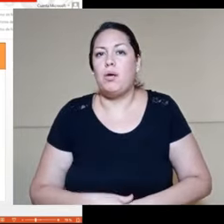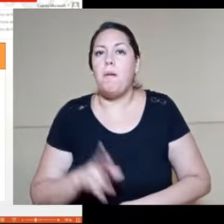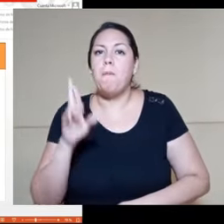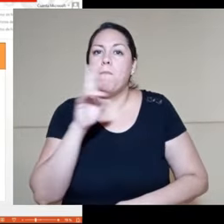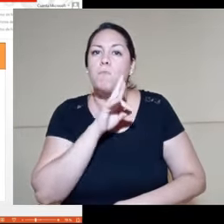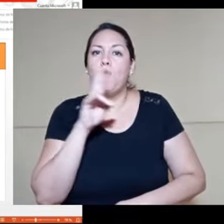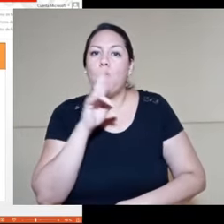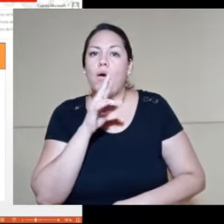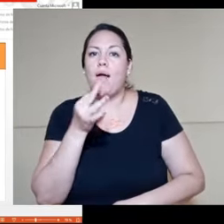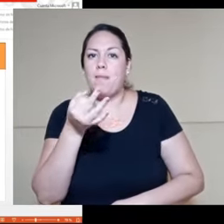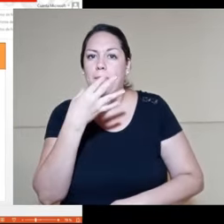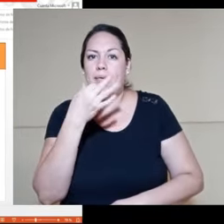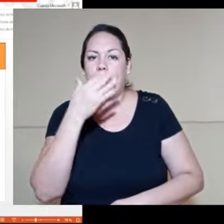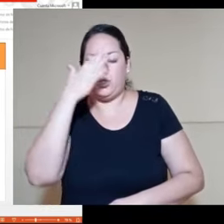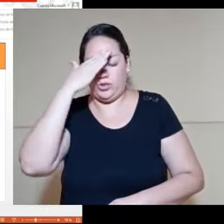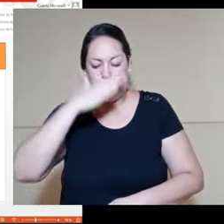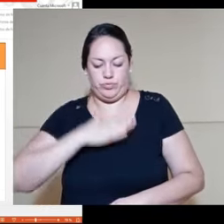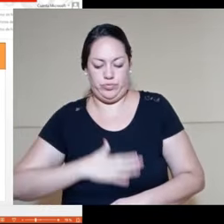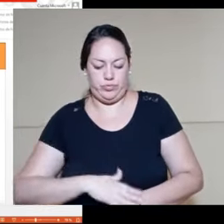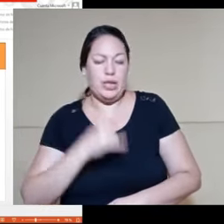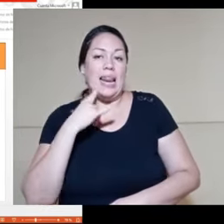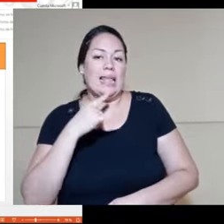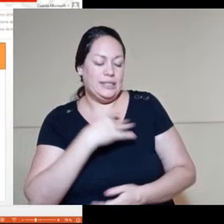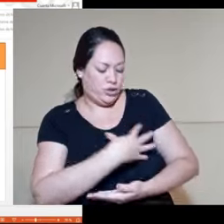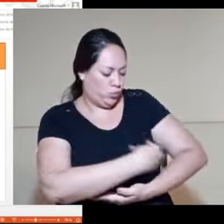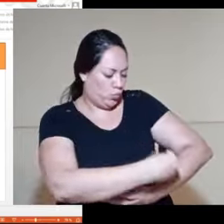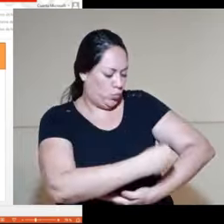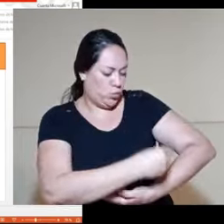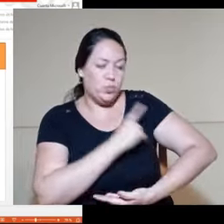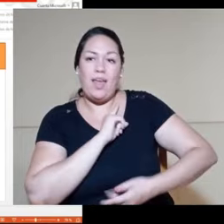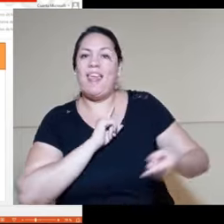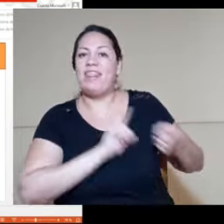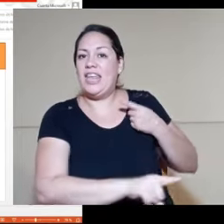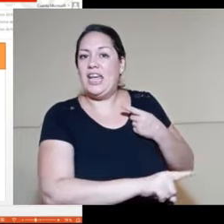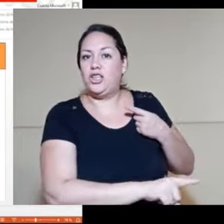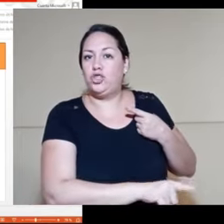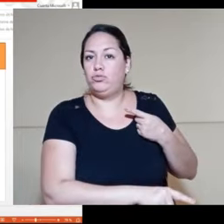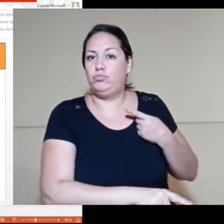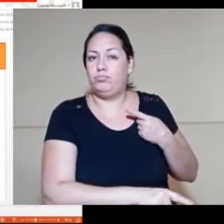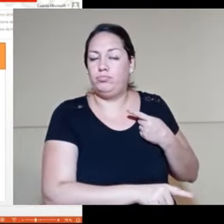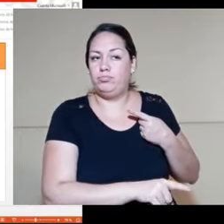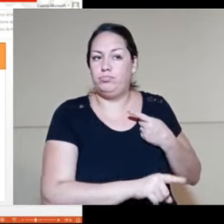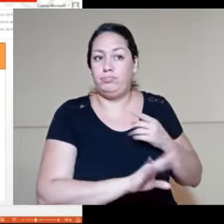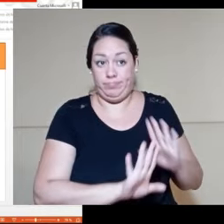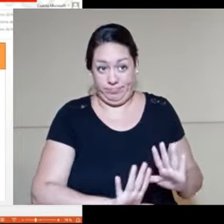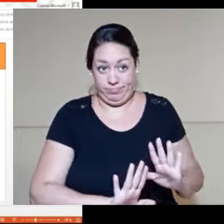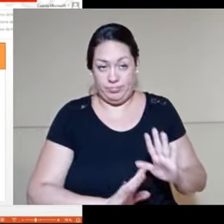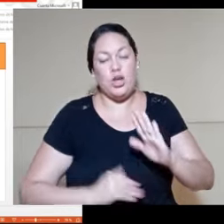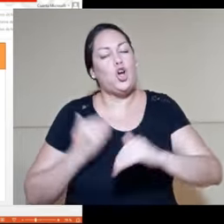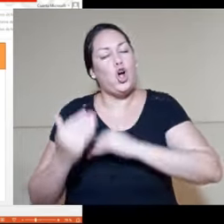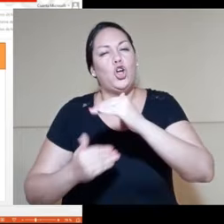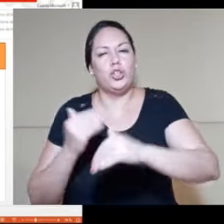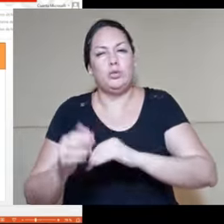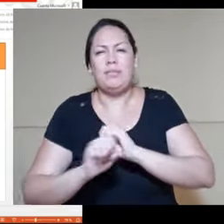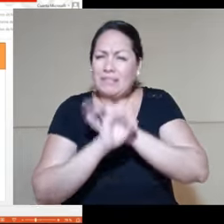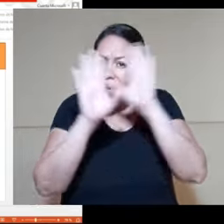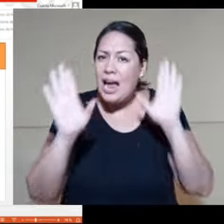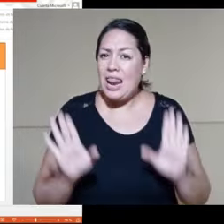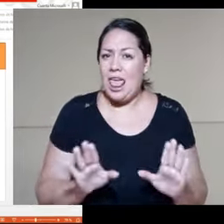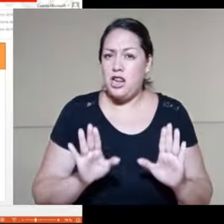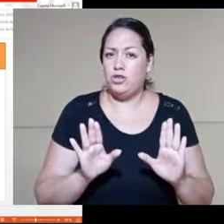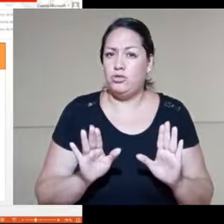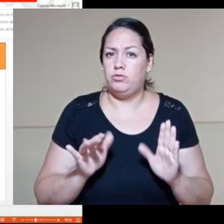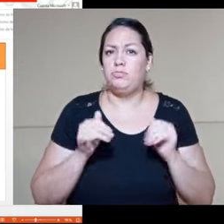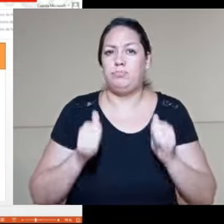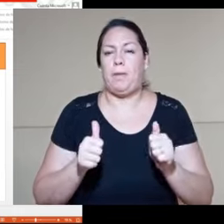medicamentos, ¿sí? Antibiótico que toma la madre, tranquilizante que toma la madre y le da la teta, eso le pasa al niño directamente. ¿Eh? Bien,